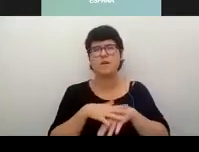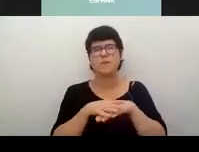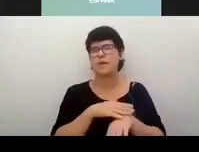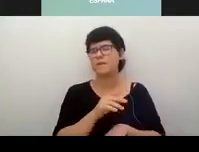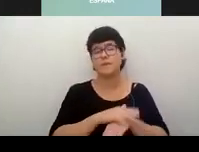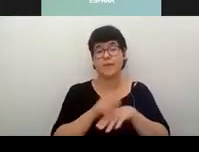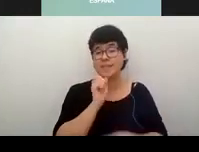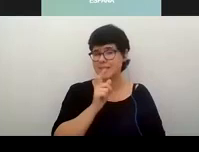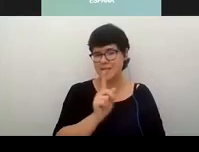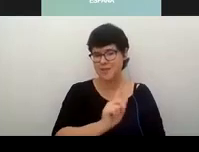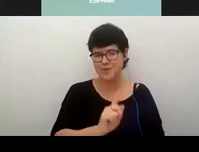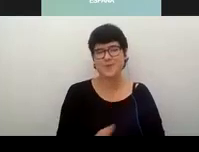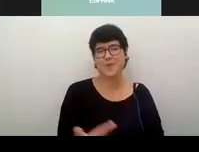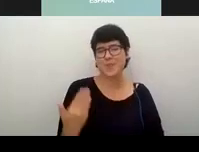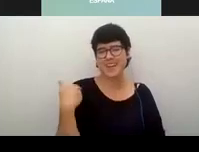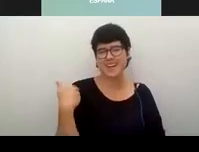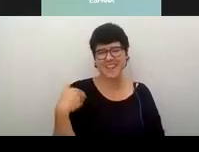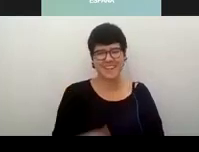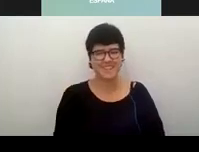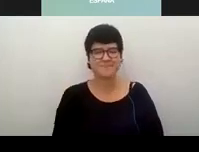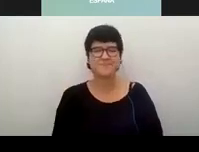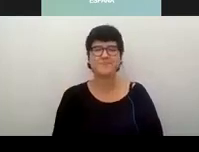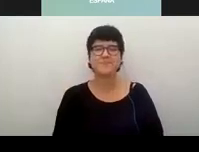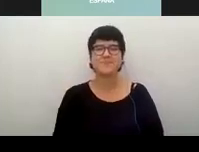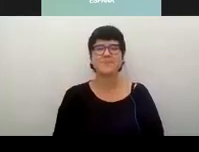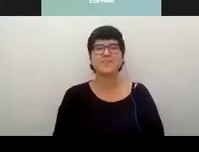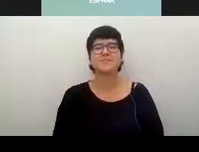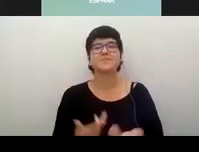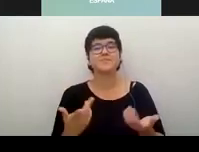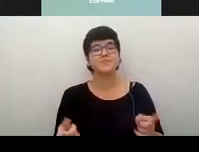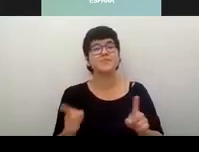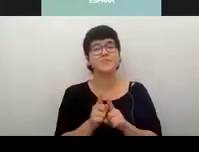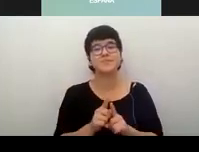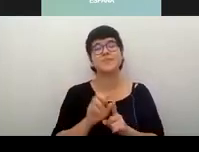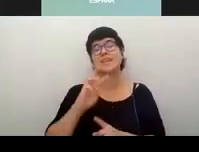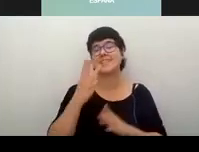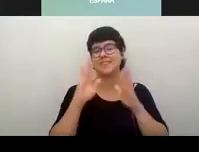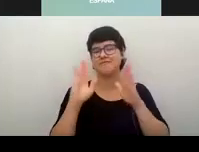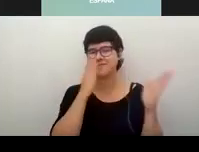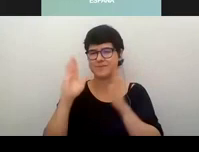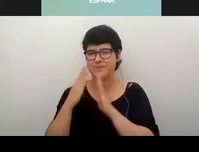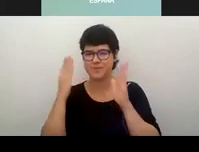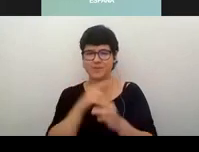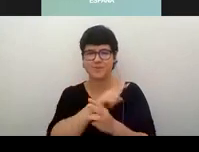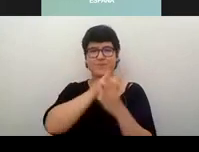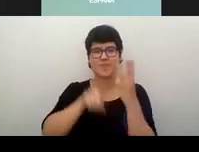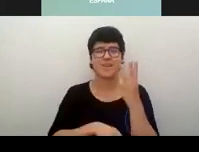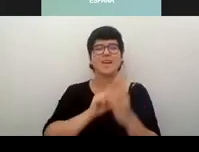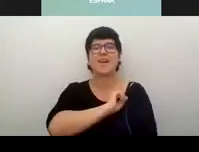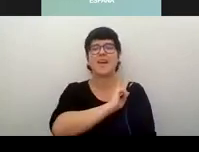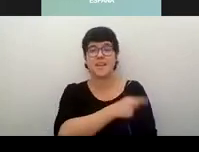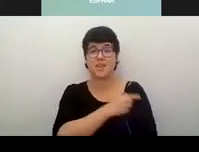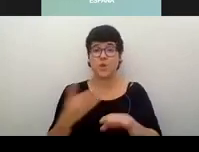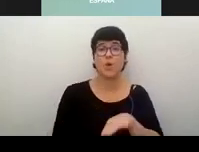reciente. Y vamos a repasar un poco las 3 fases del ejercicio físico. Sabéis que antes del ejercicio el organismo lo que